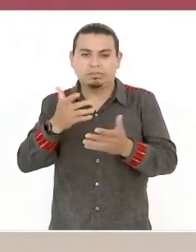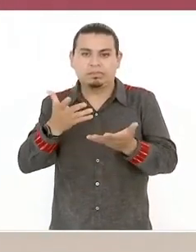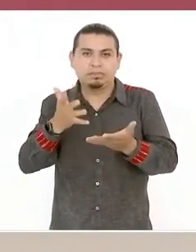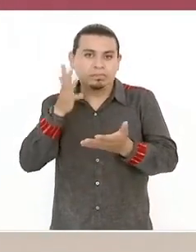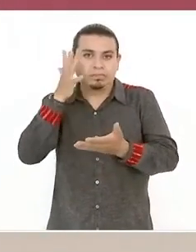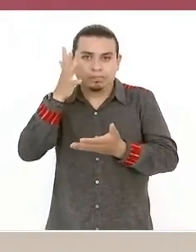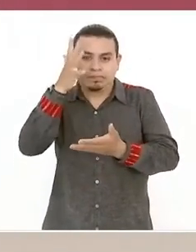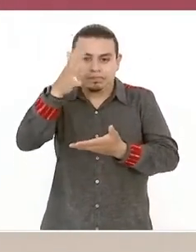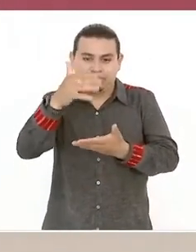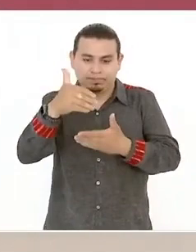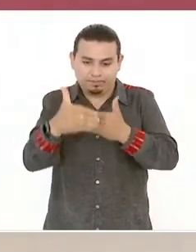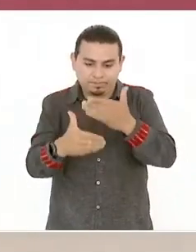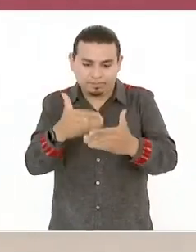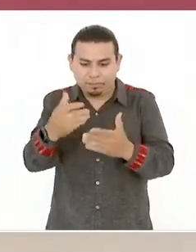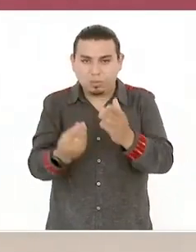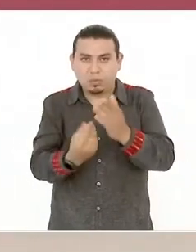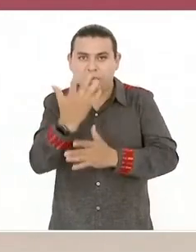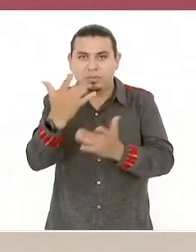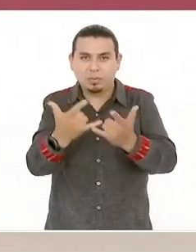las nuevas páginas de la historia